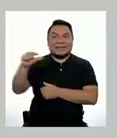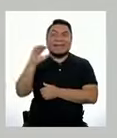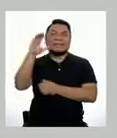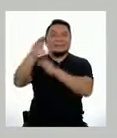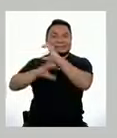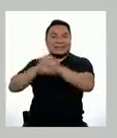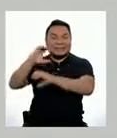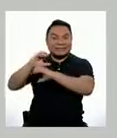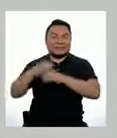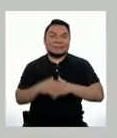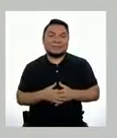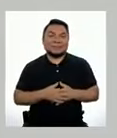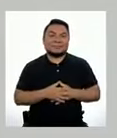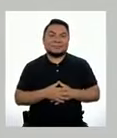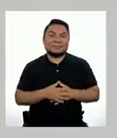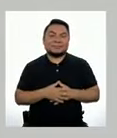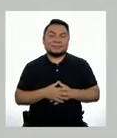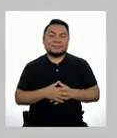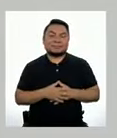sector celeste.